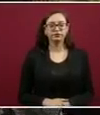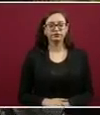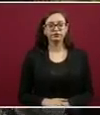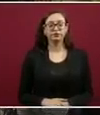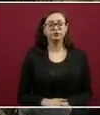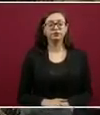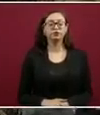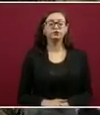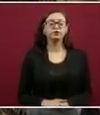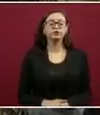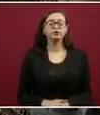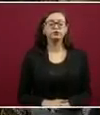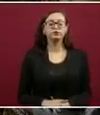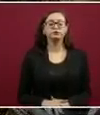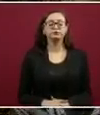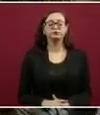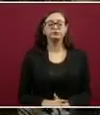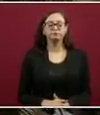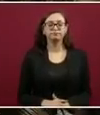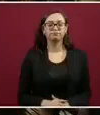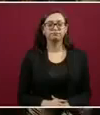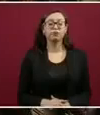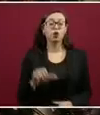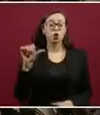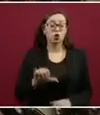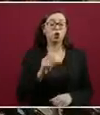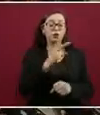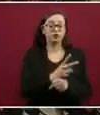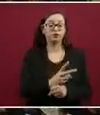Bueno, vamos a invitar a